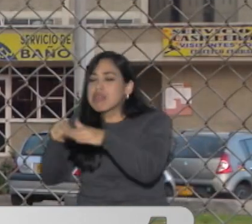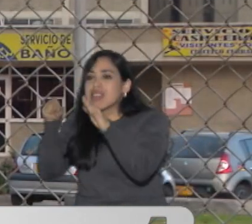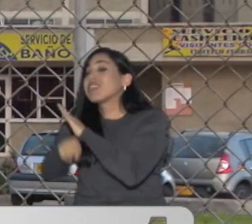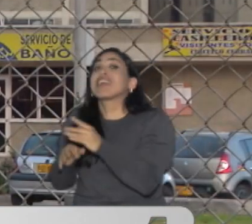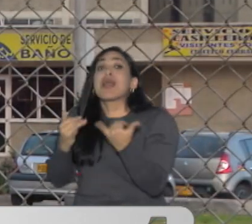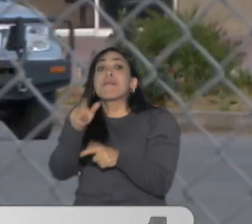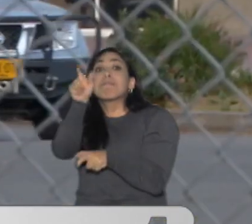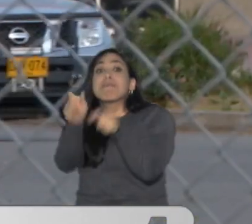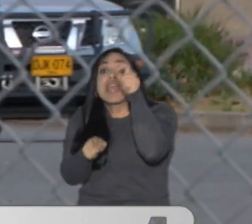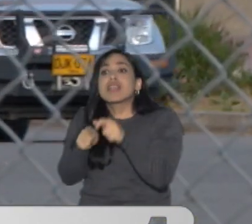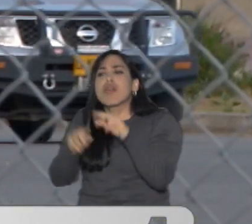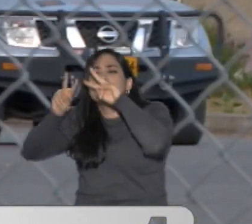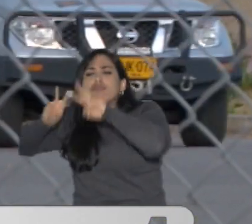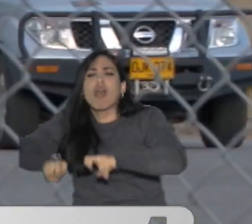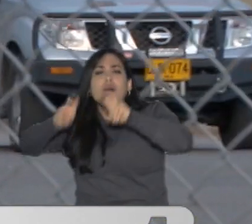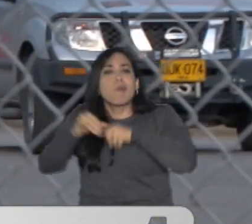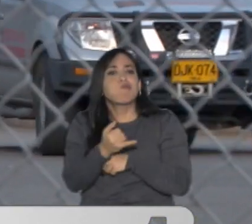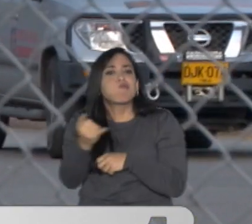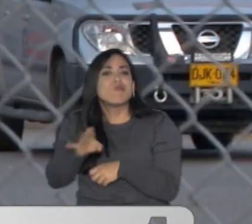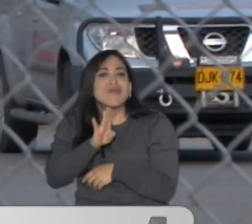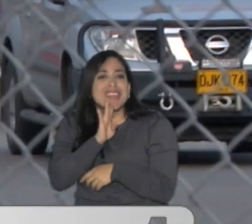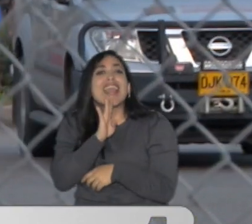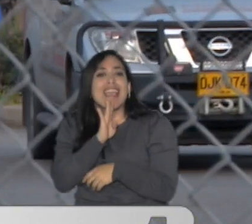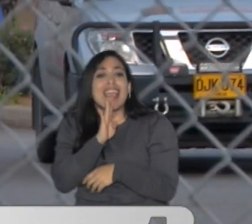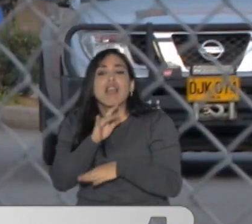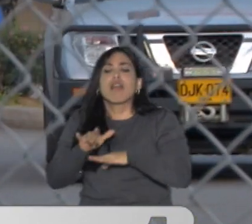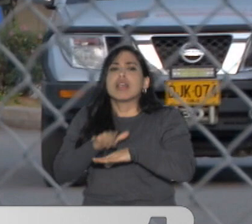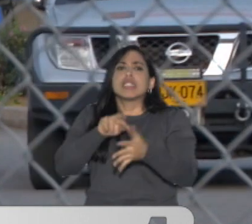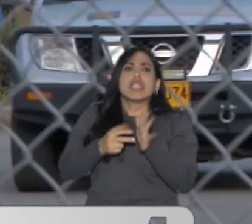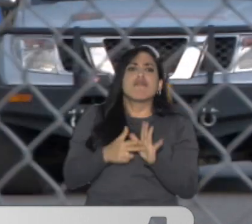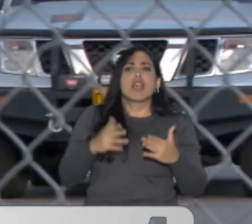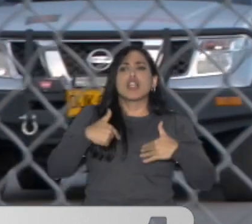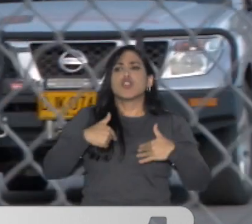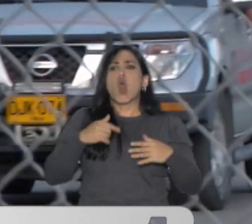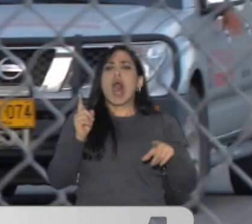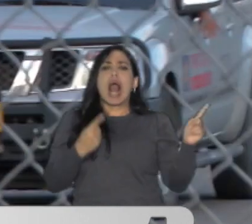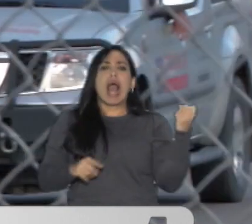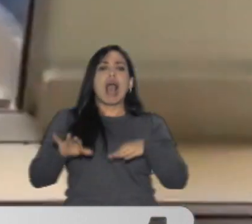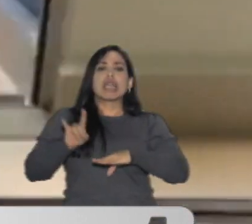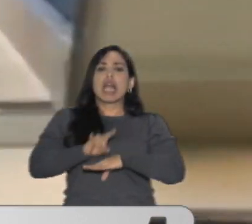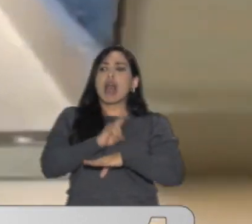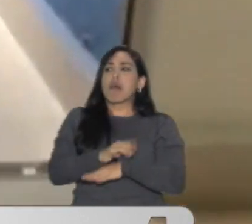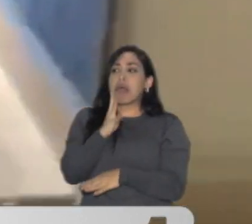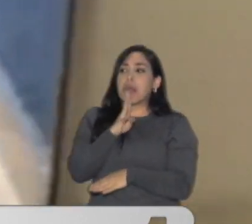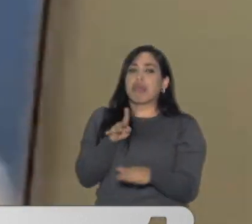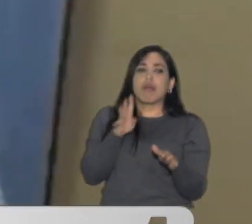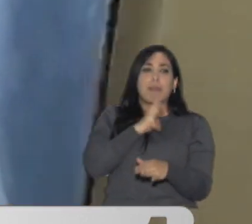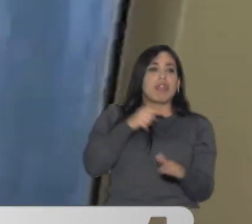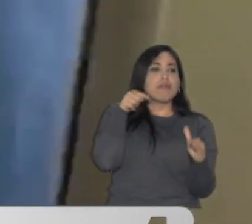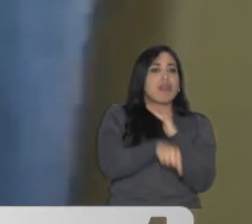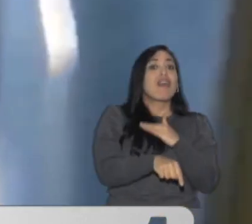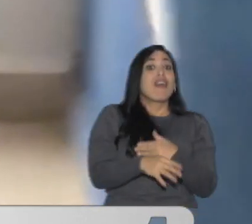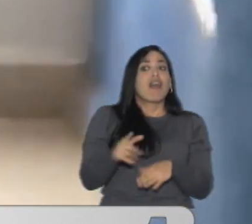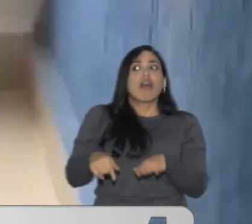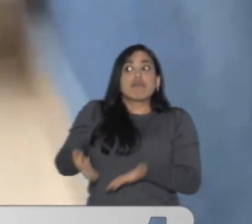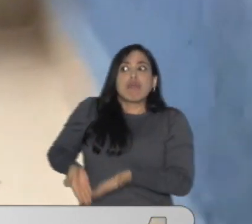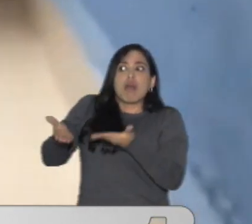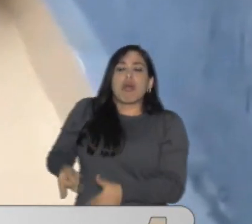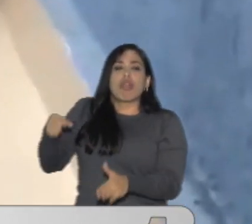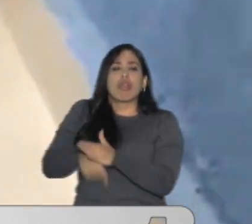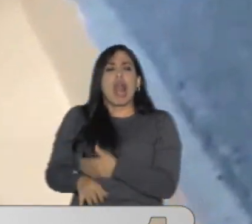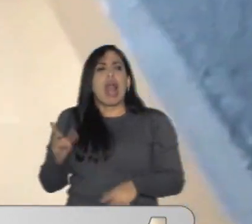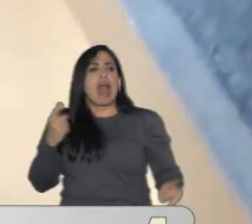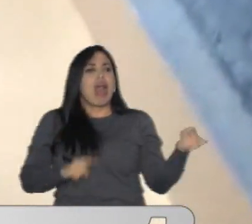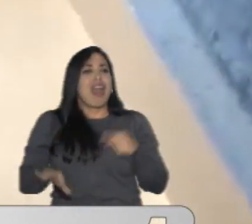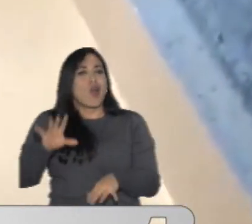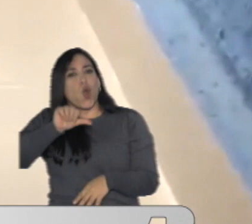siendo investigadas son justamente los dragoneantes que dejaron sus puestos de control ese día y el dragoneante que estaba conduciendo el vehículo